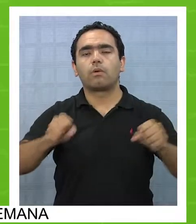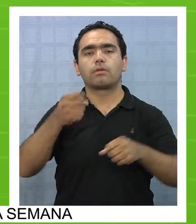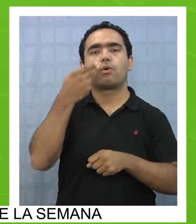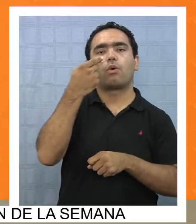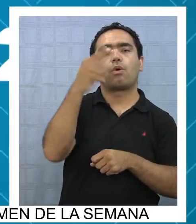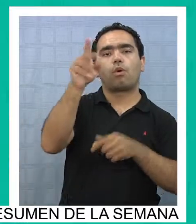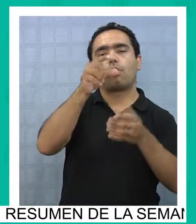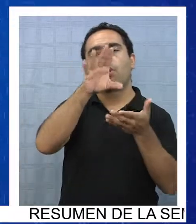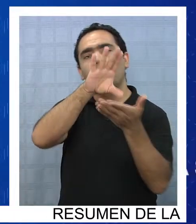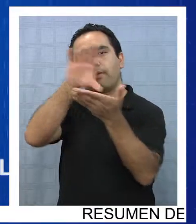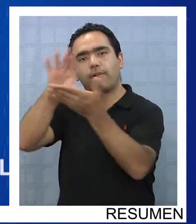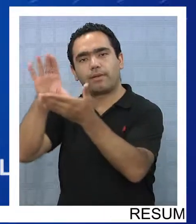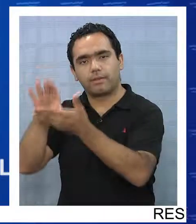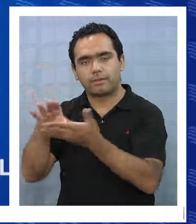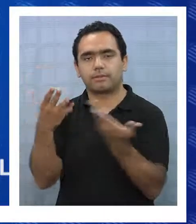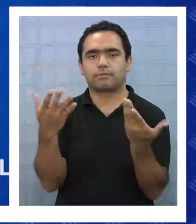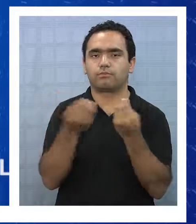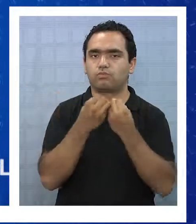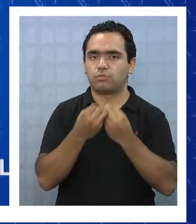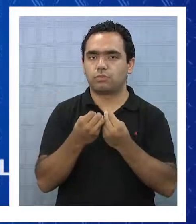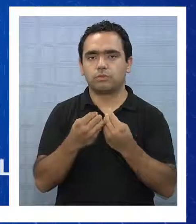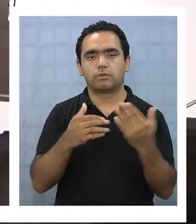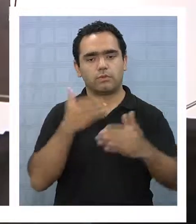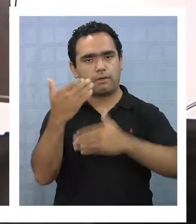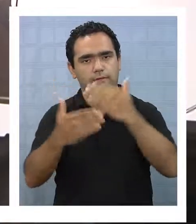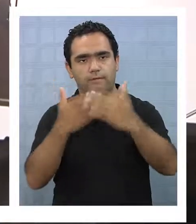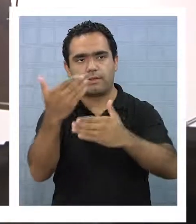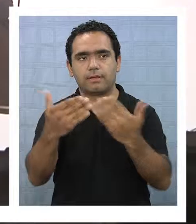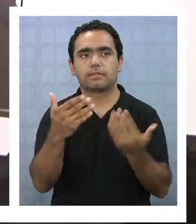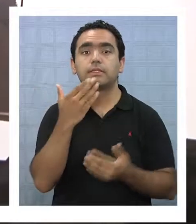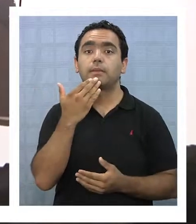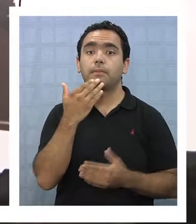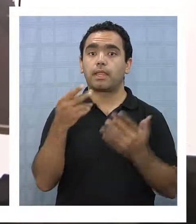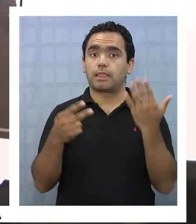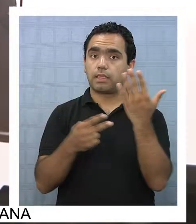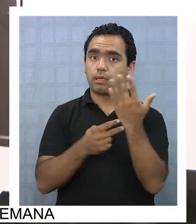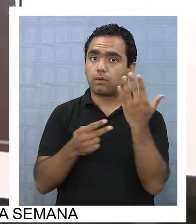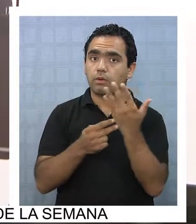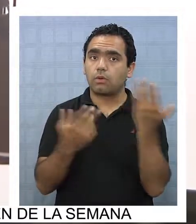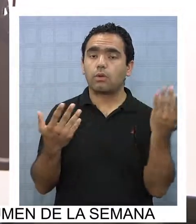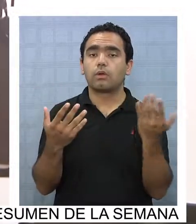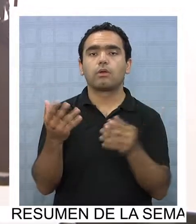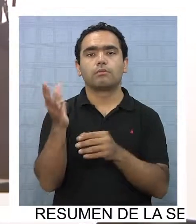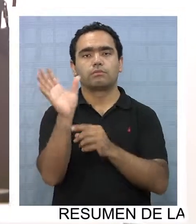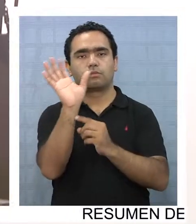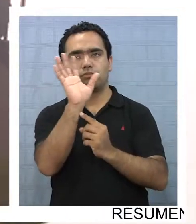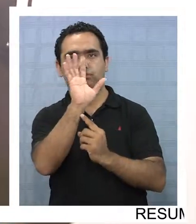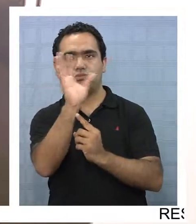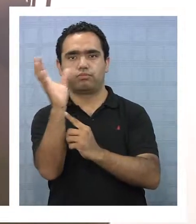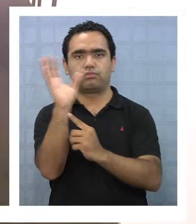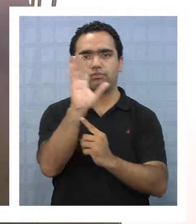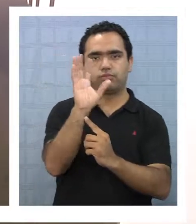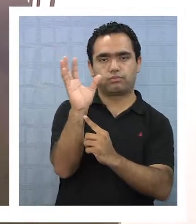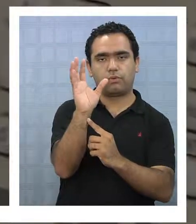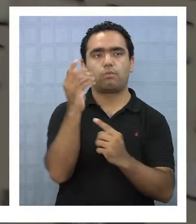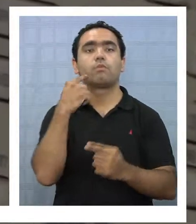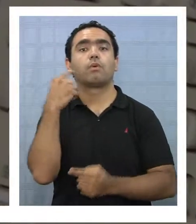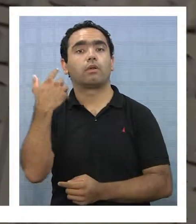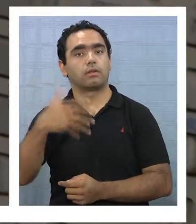RT, La Voz de América, entre otras. Otro avance tecnológico importante fue la incorporación del sistema OneSec,